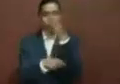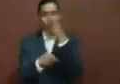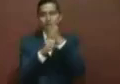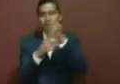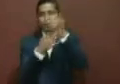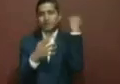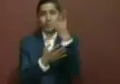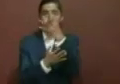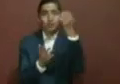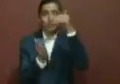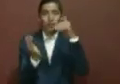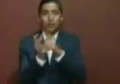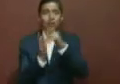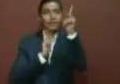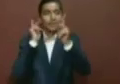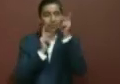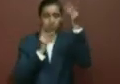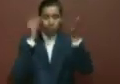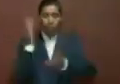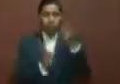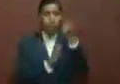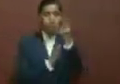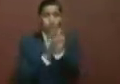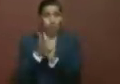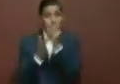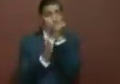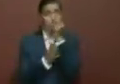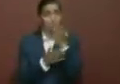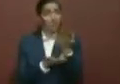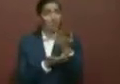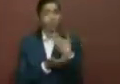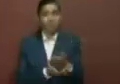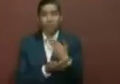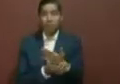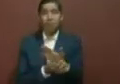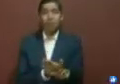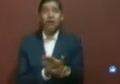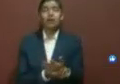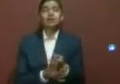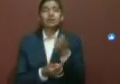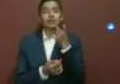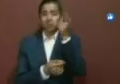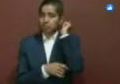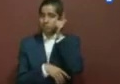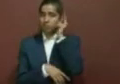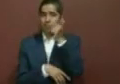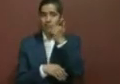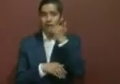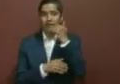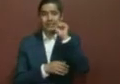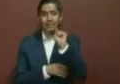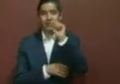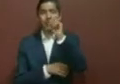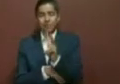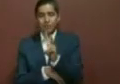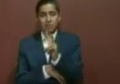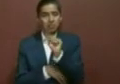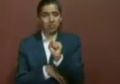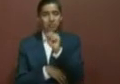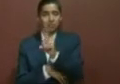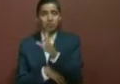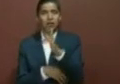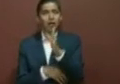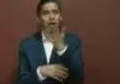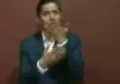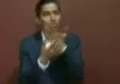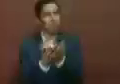los 400,000 visitantes en 2 meses. Ha sido todo un éxito. Este fin de semana estuvieron casi al 100% de